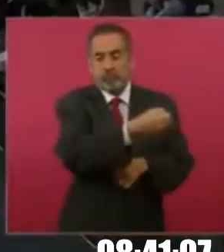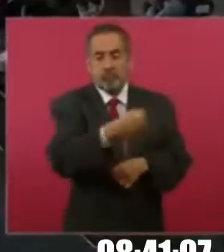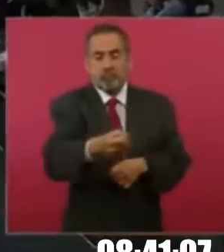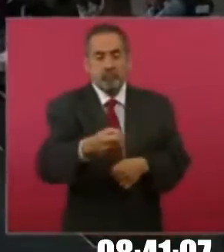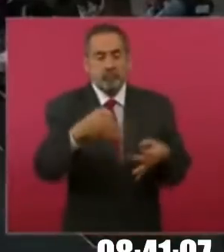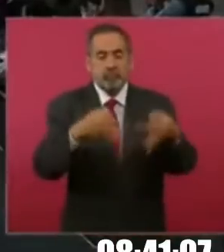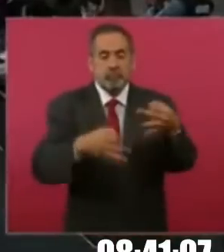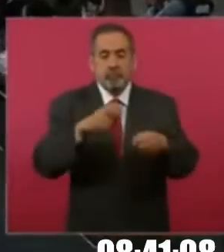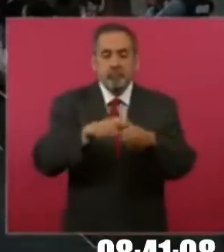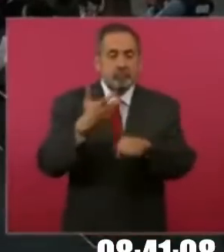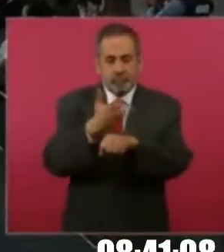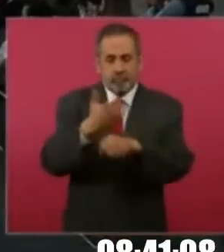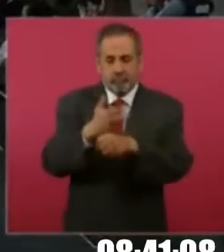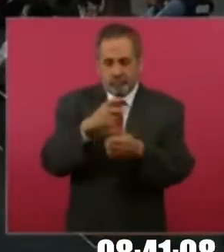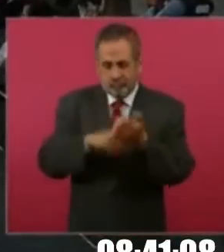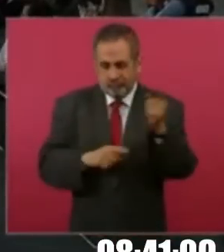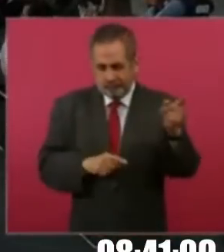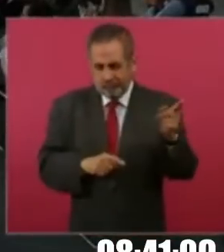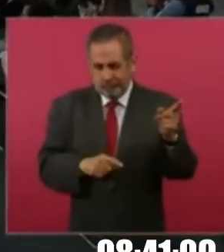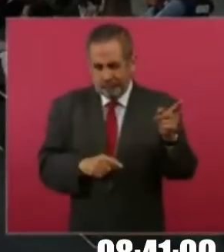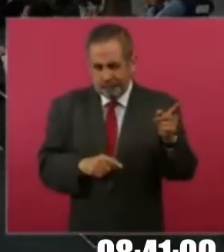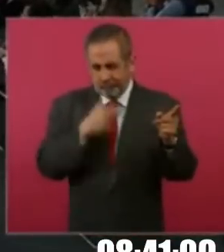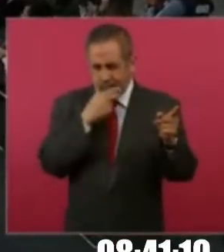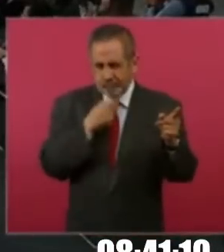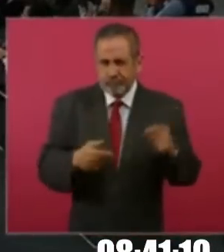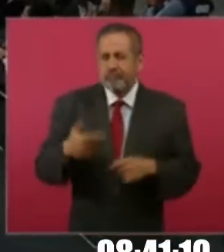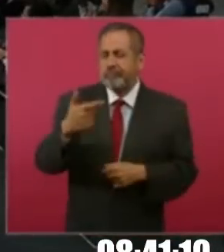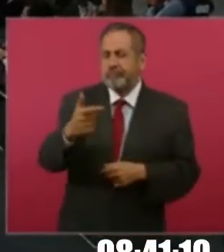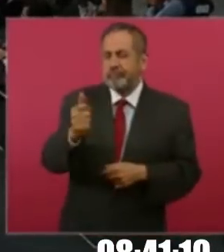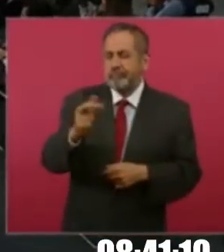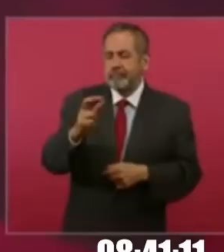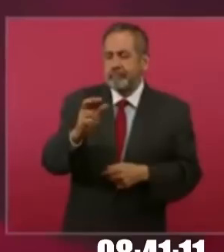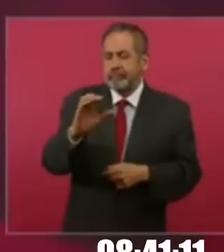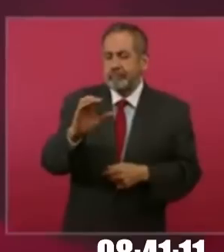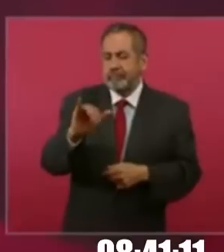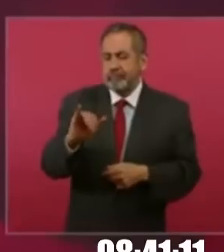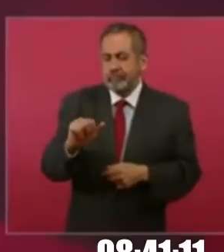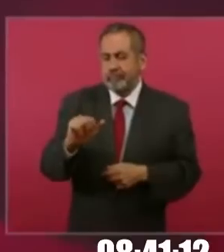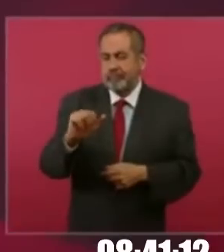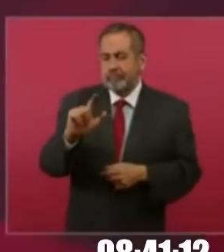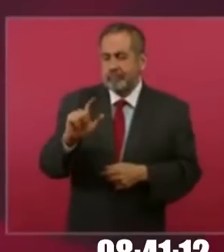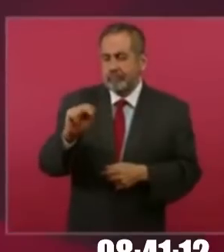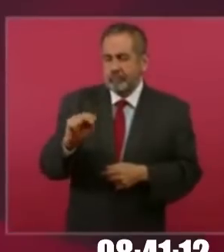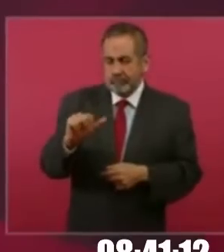Estados Unidos García Luna García Luna